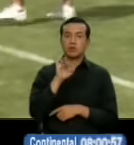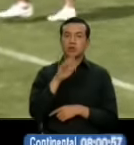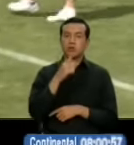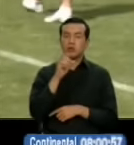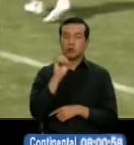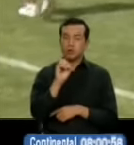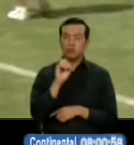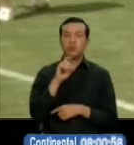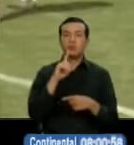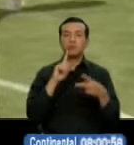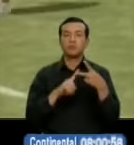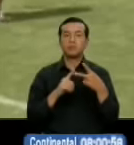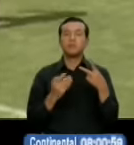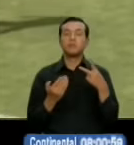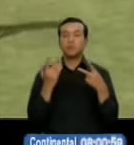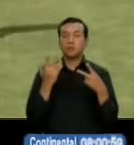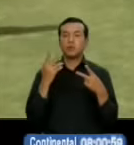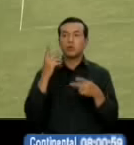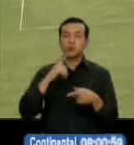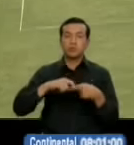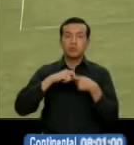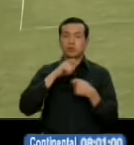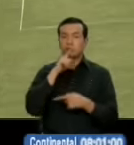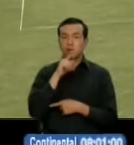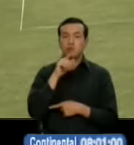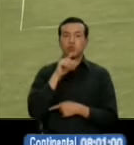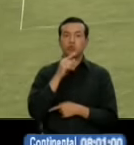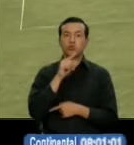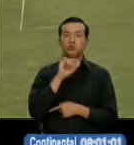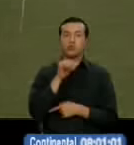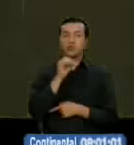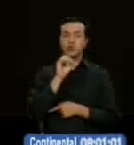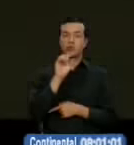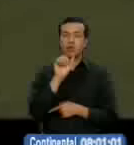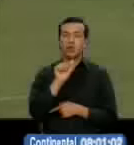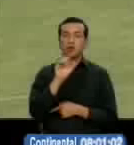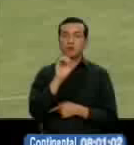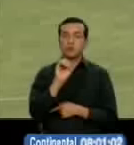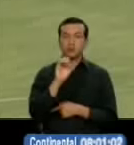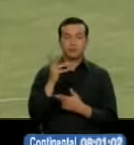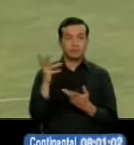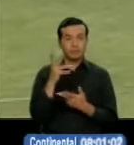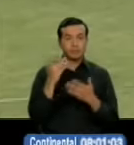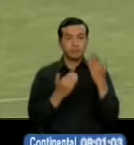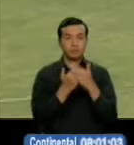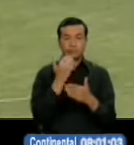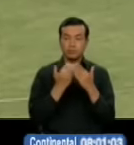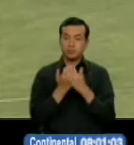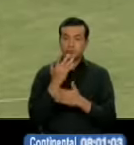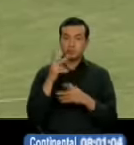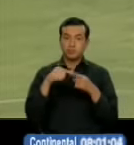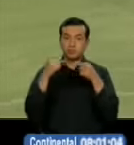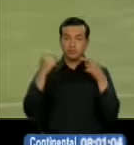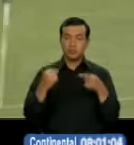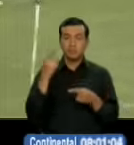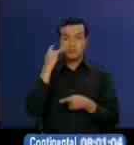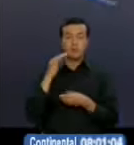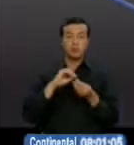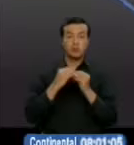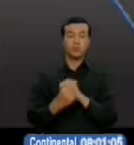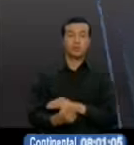Malitasic y el retorno, luego de una suspensión, de Joao Rojas. Con estas novedades, el encuentro de la fecha